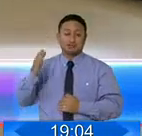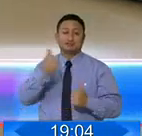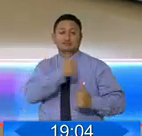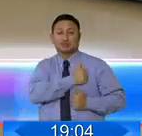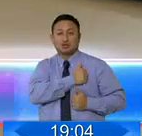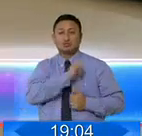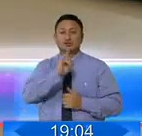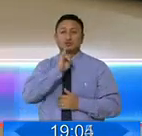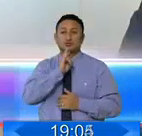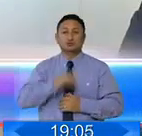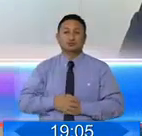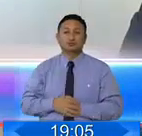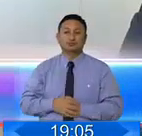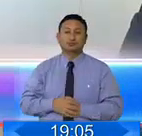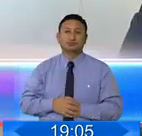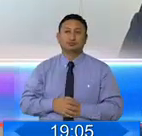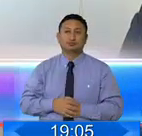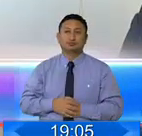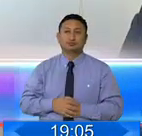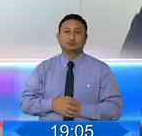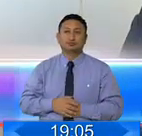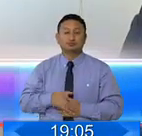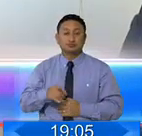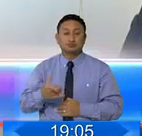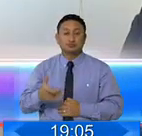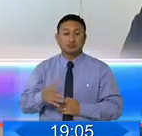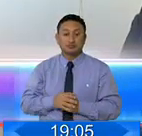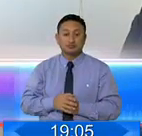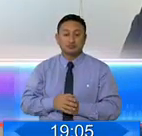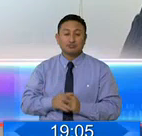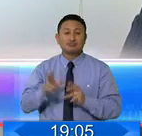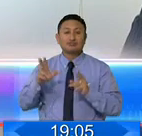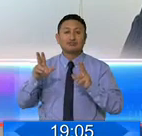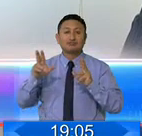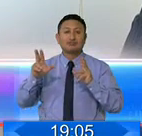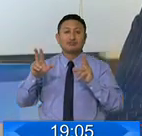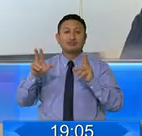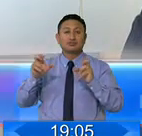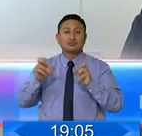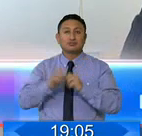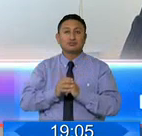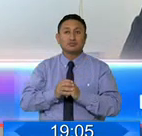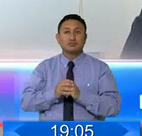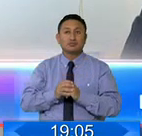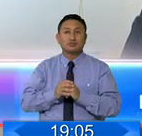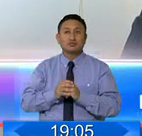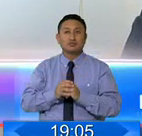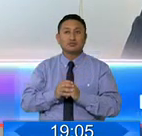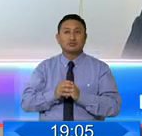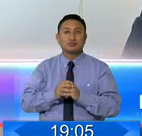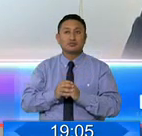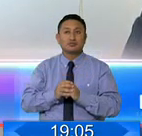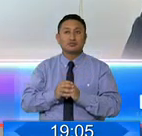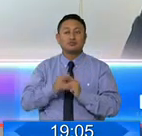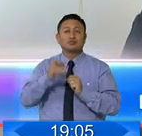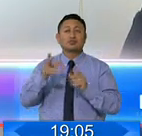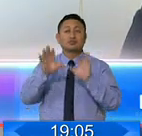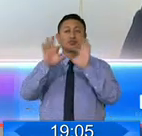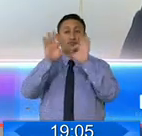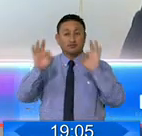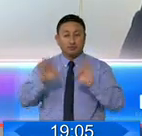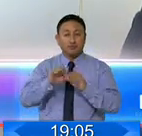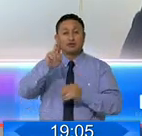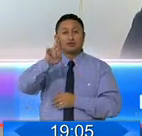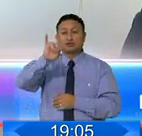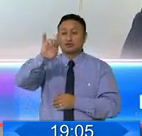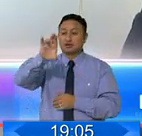y Estados Unidos. En donde inclusive se está procesando bajo fórmula RICO, que es la que se utiliza para crimen organizado y mafia,